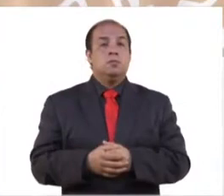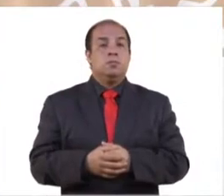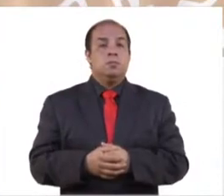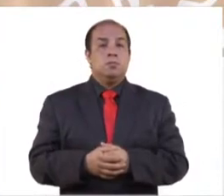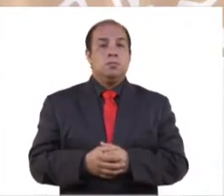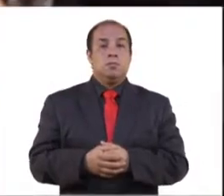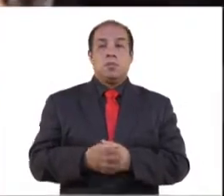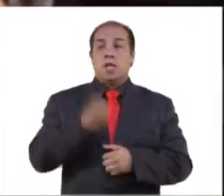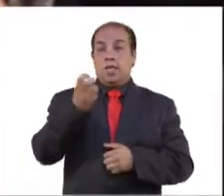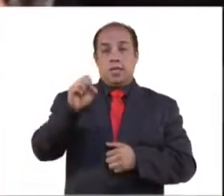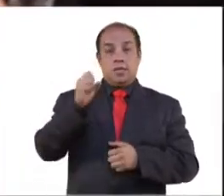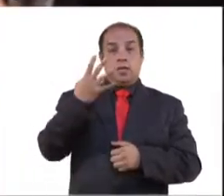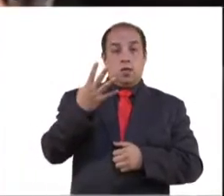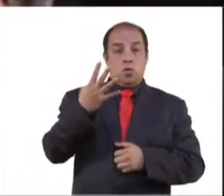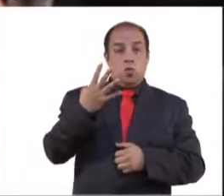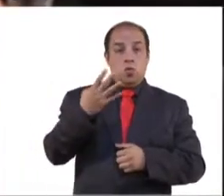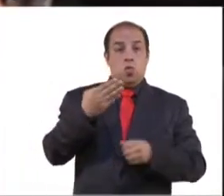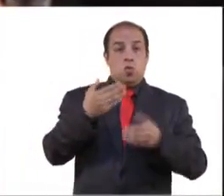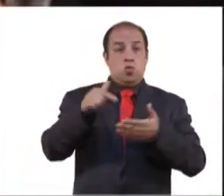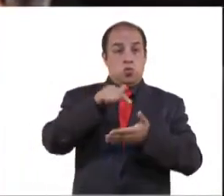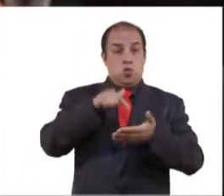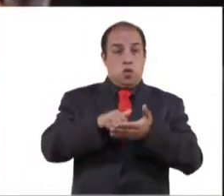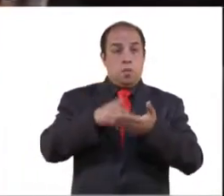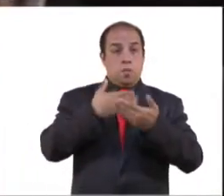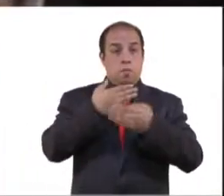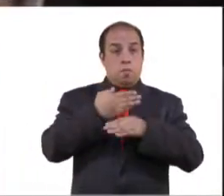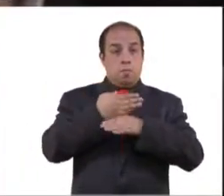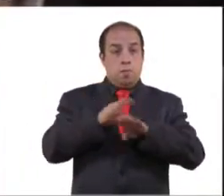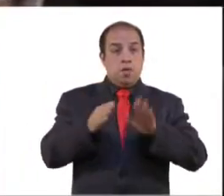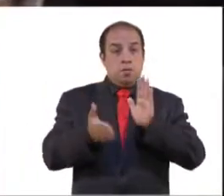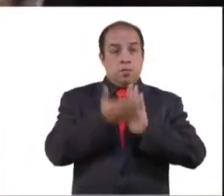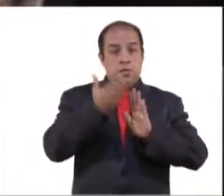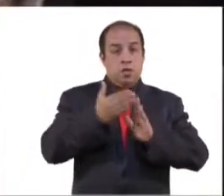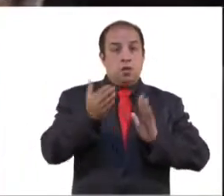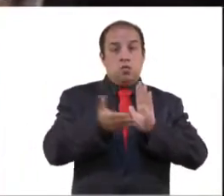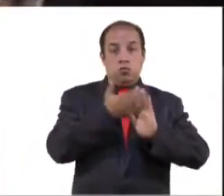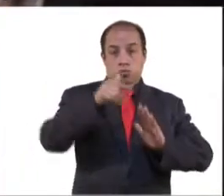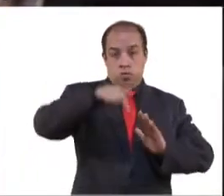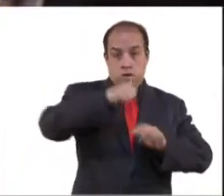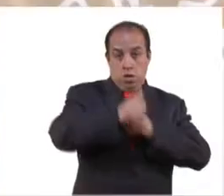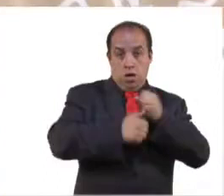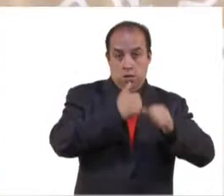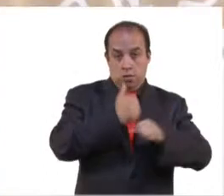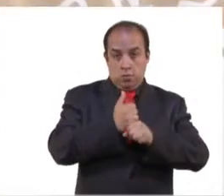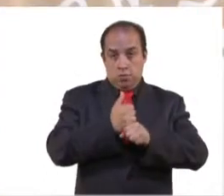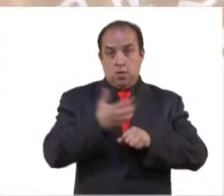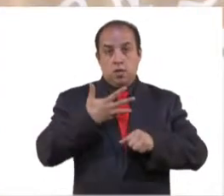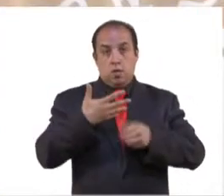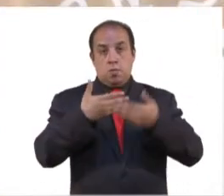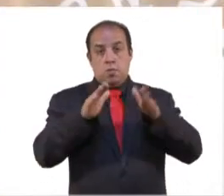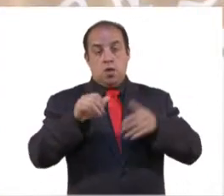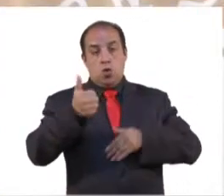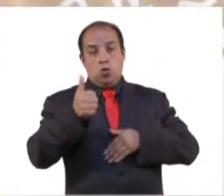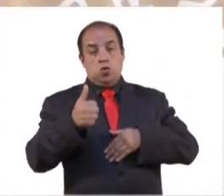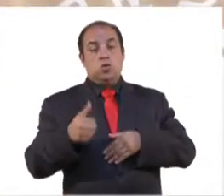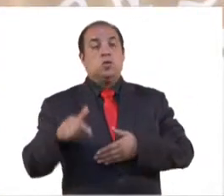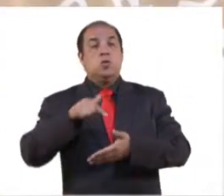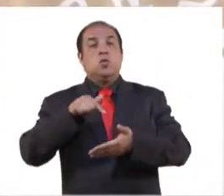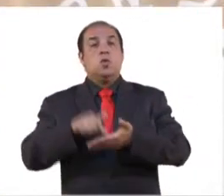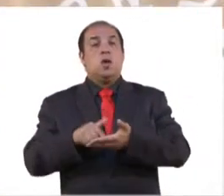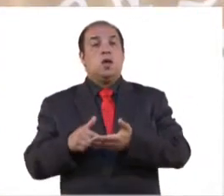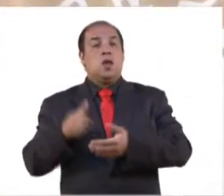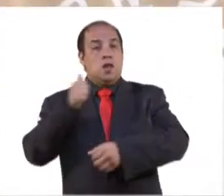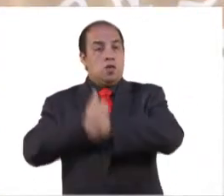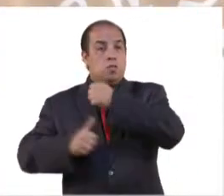¿Estas 64 se construyeron este año o cuántas fueron? Se hizo la inauguración de 11 sucursales el año pasado, que asistió el presidente